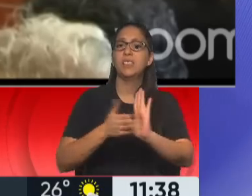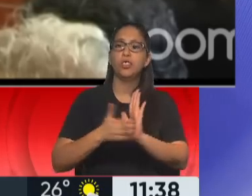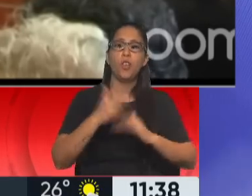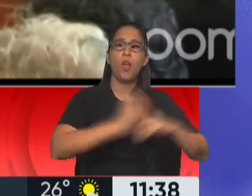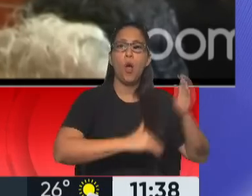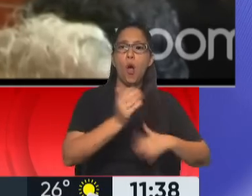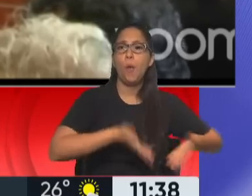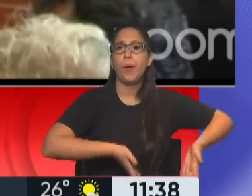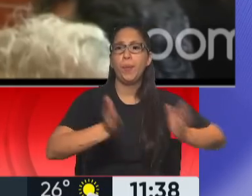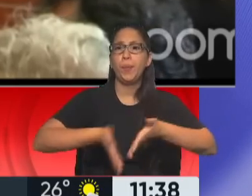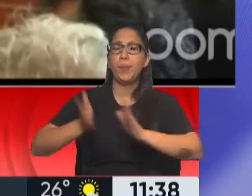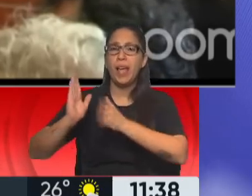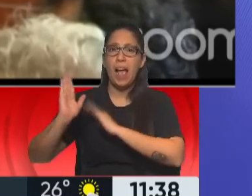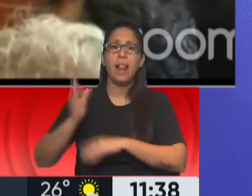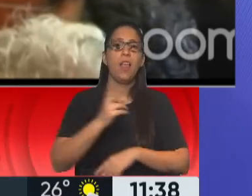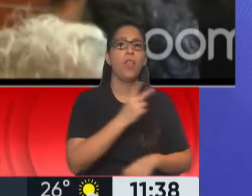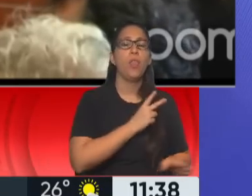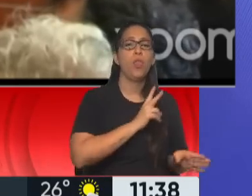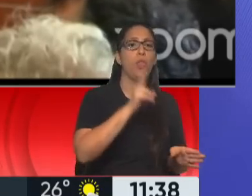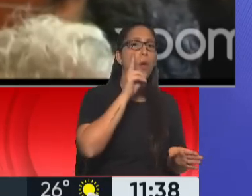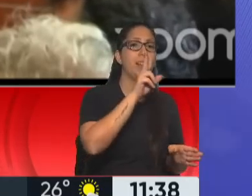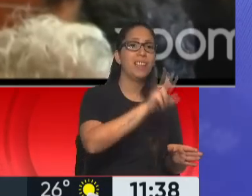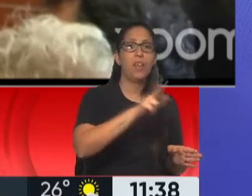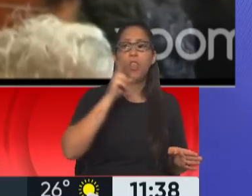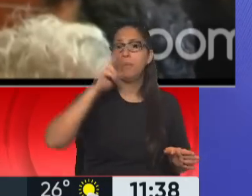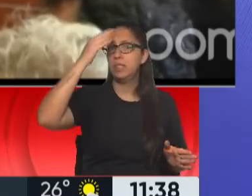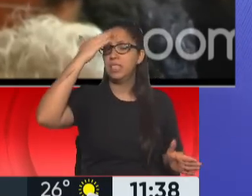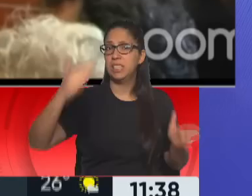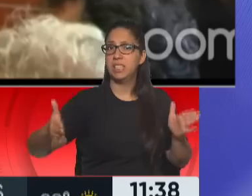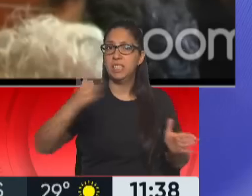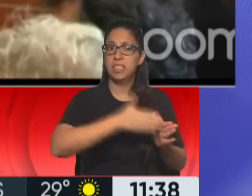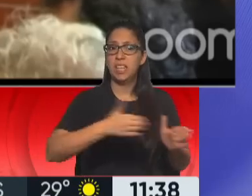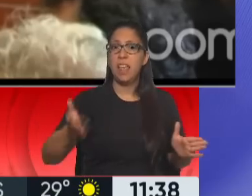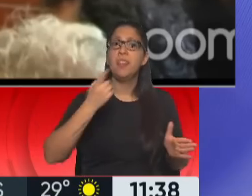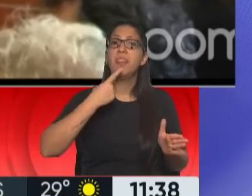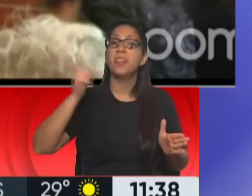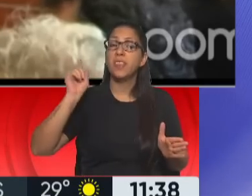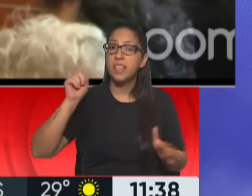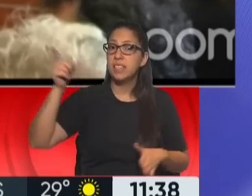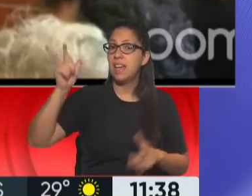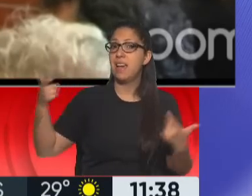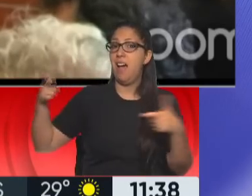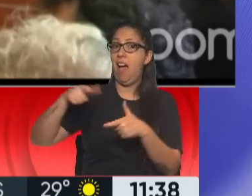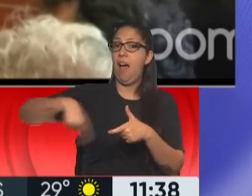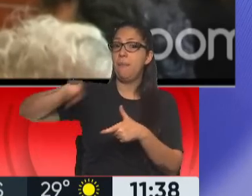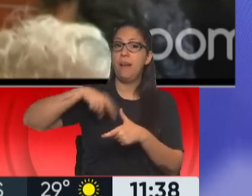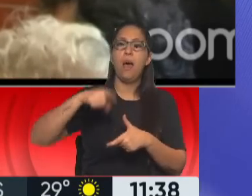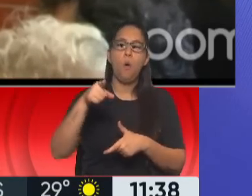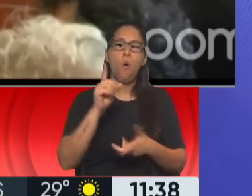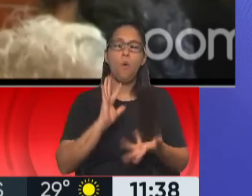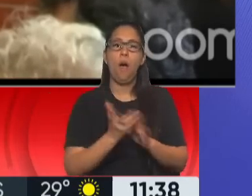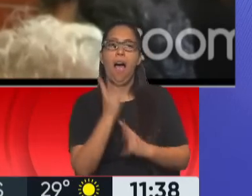se dieron entre el año 2003 y el año 2015, hubo, según entiende la Cámara, una